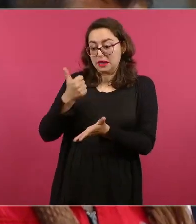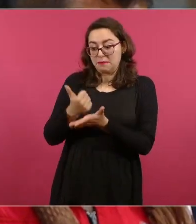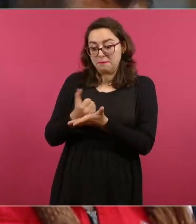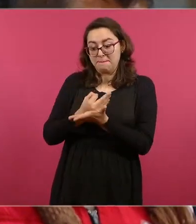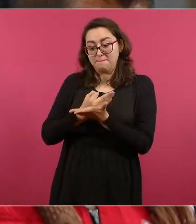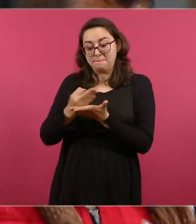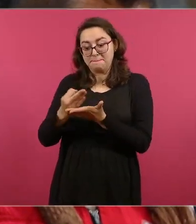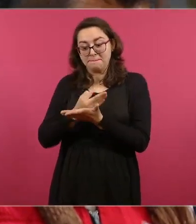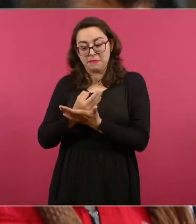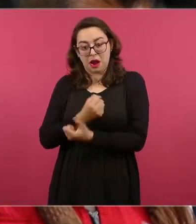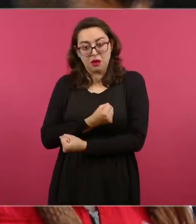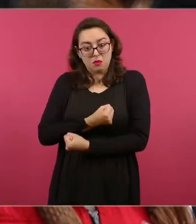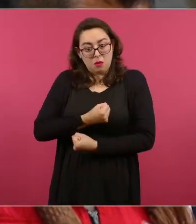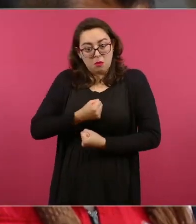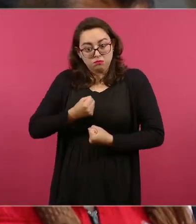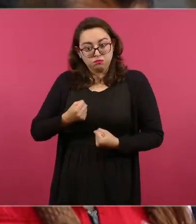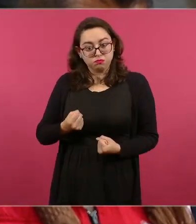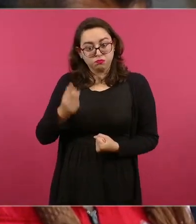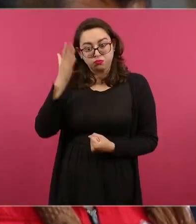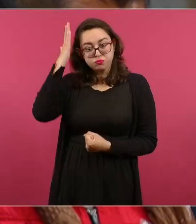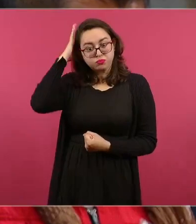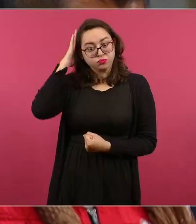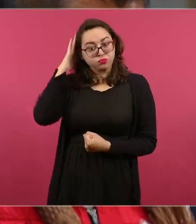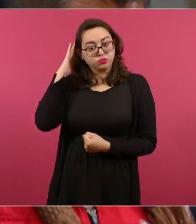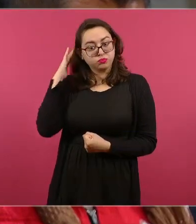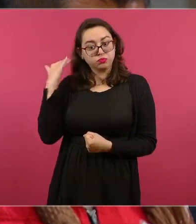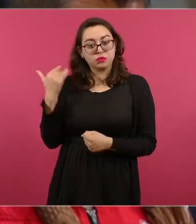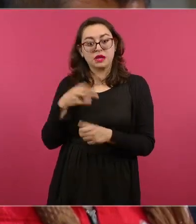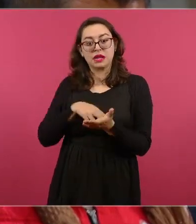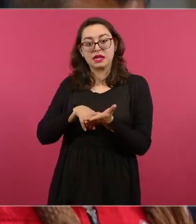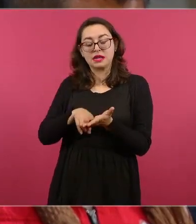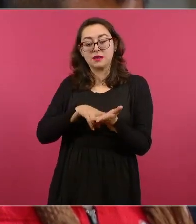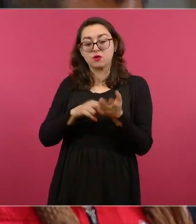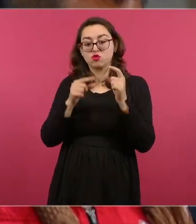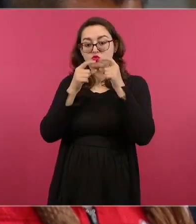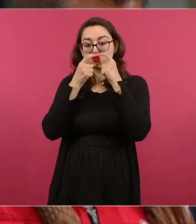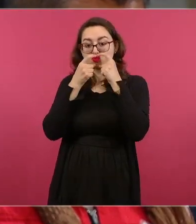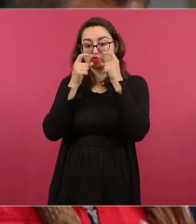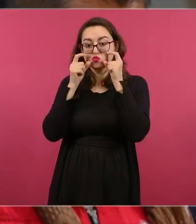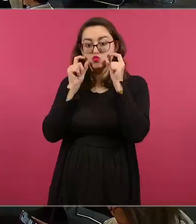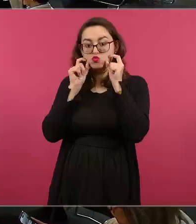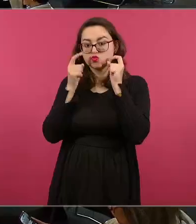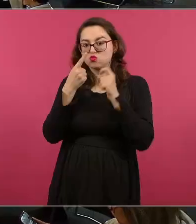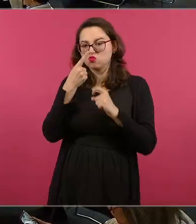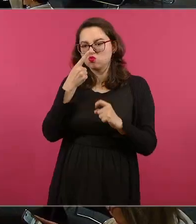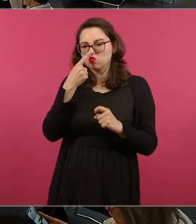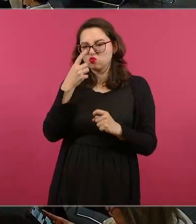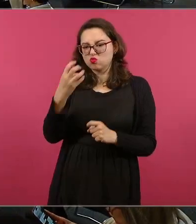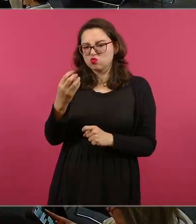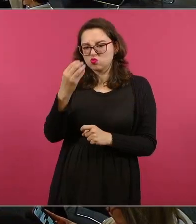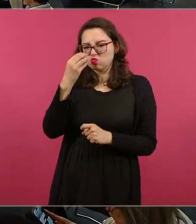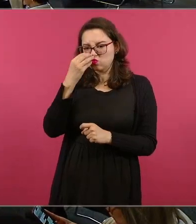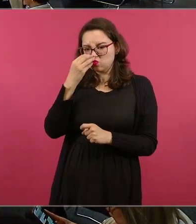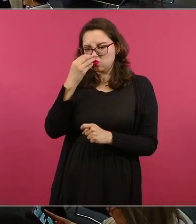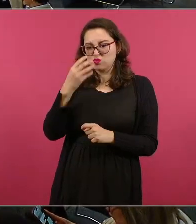moreno, robusto, cabello oscuro, labios gruesos y de nariz chata. A casi 2 años después, la